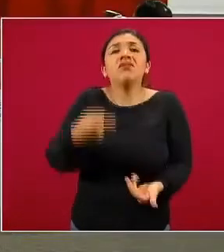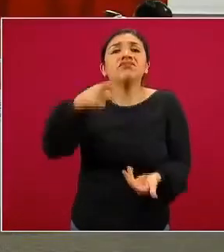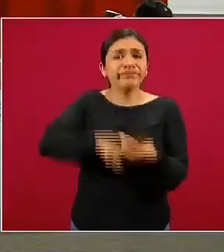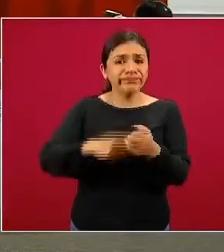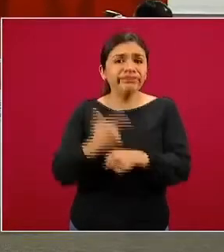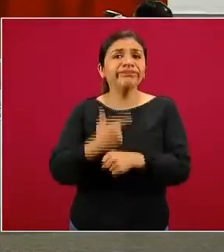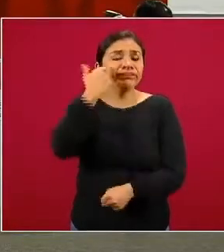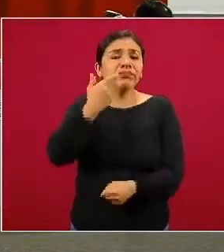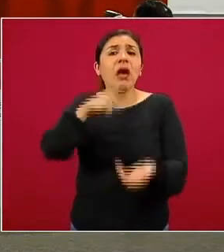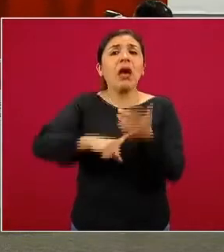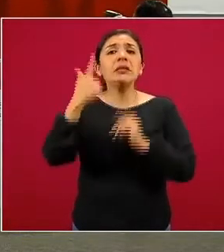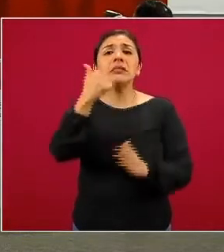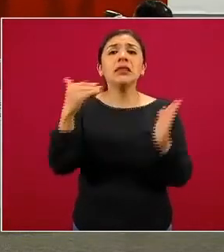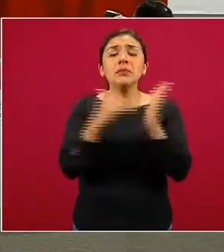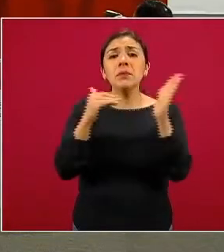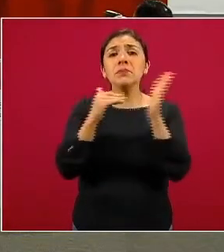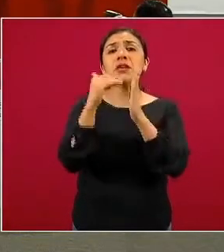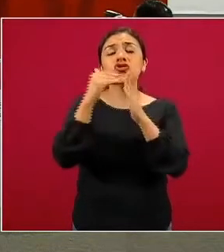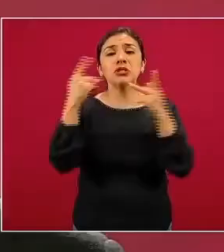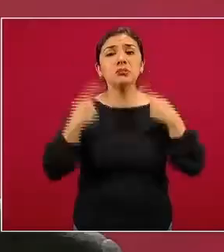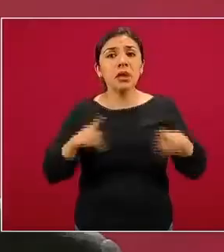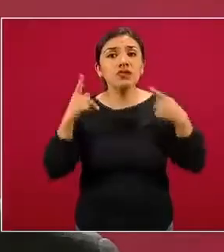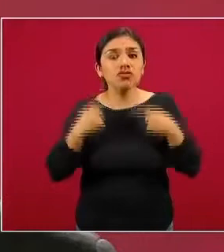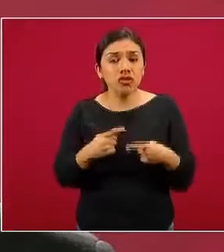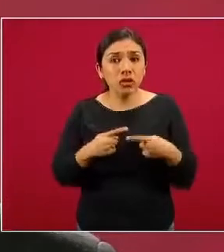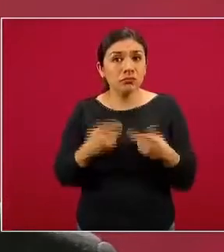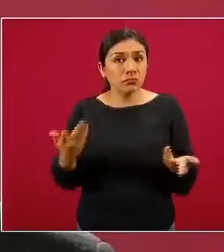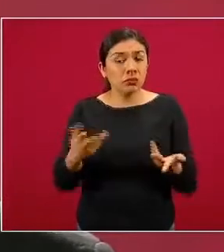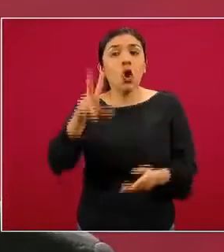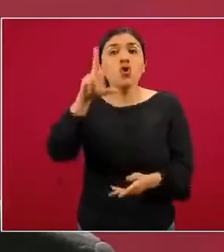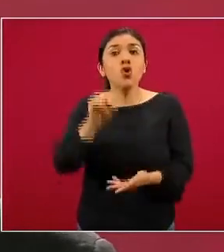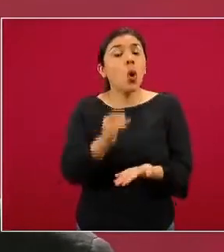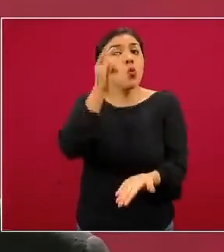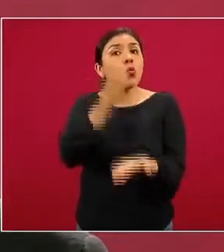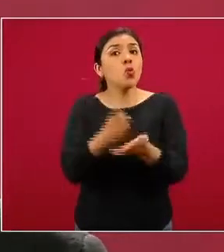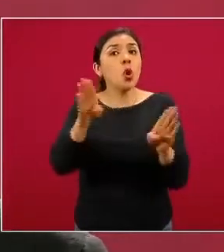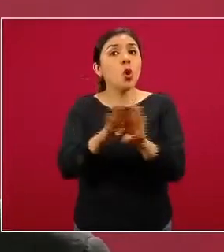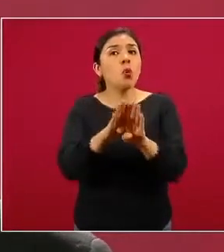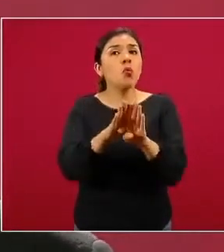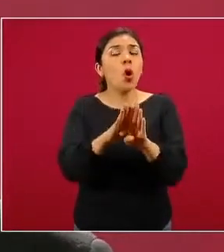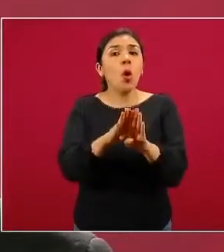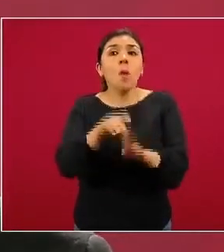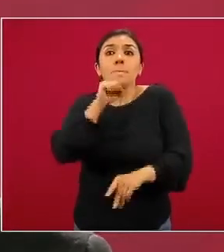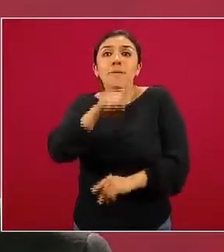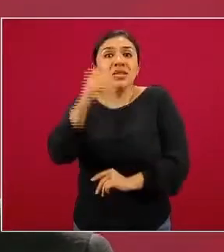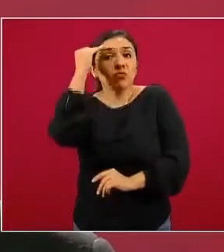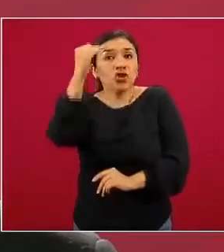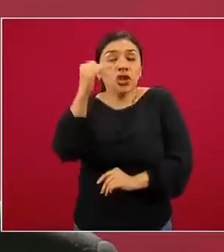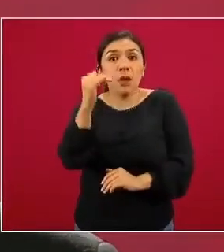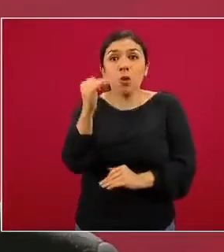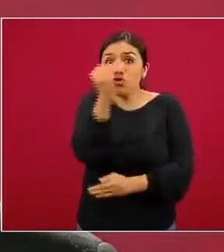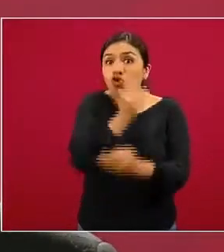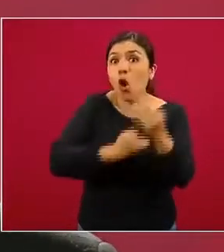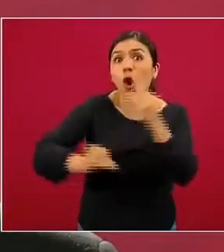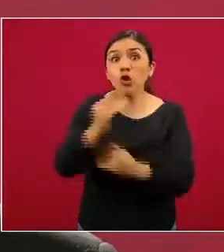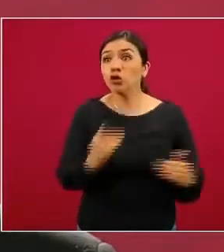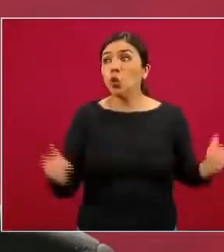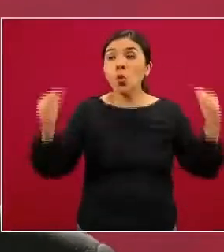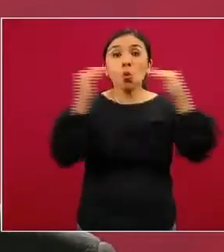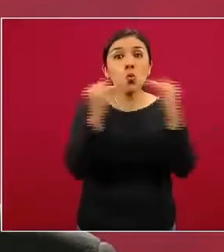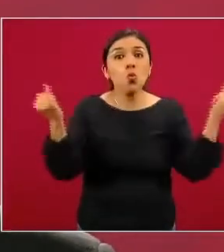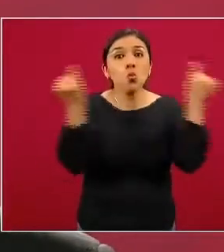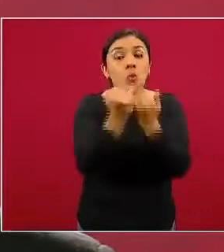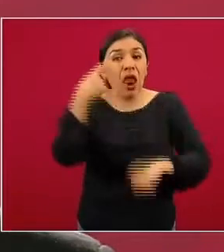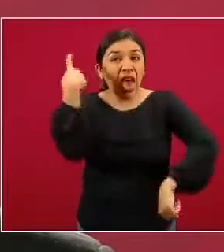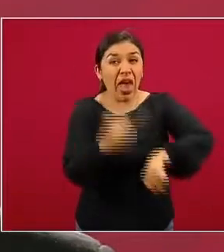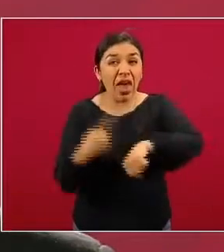de 7,000 millones de personas. No lo hace de una manera sincrónica, es decir, no al mismo tiempo, pero